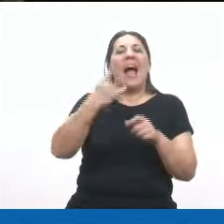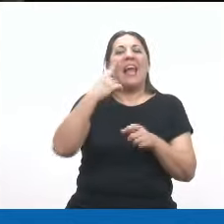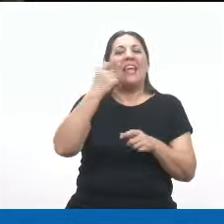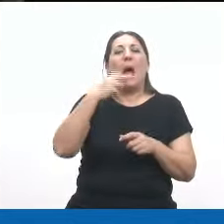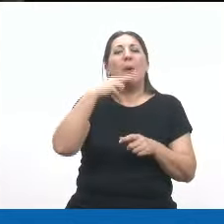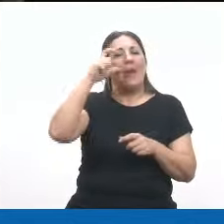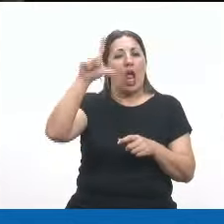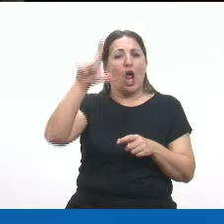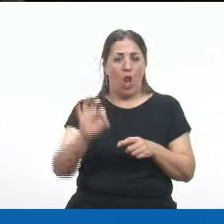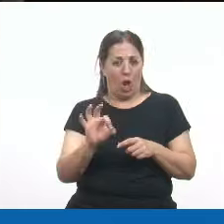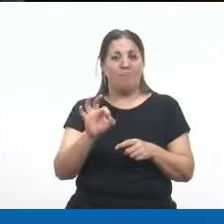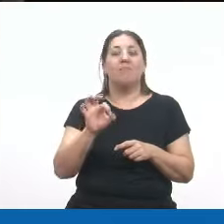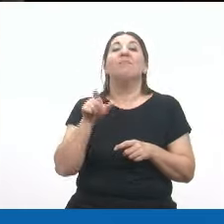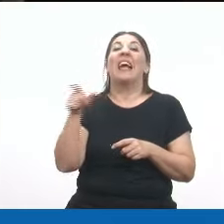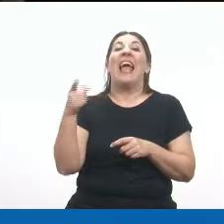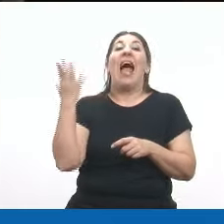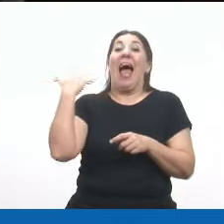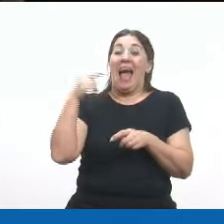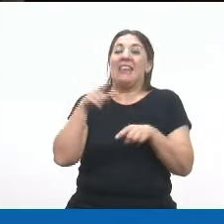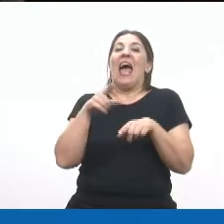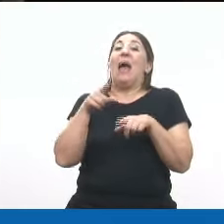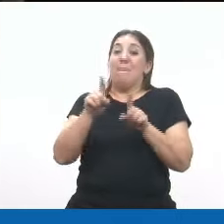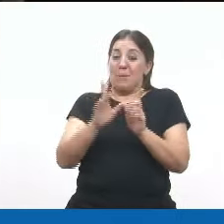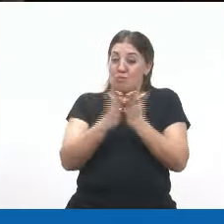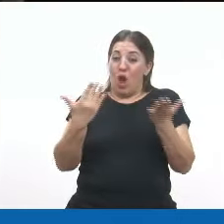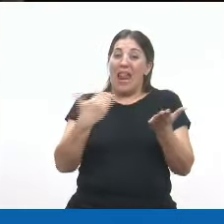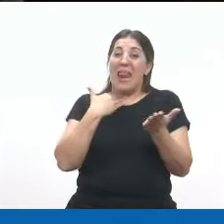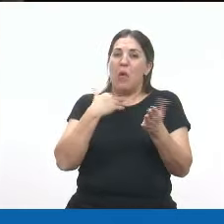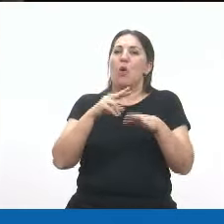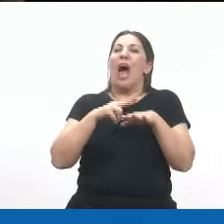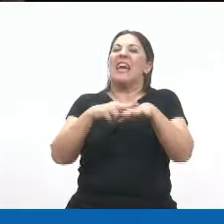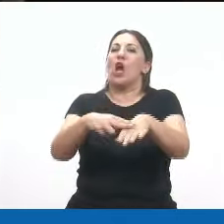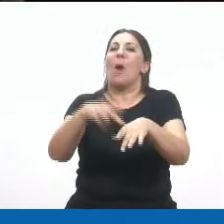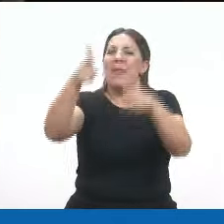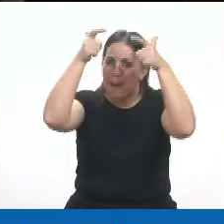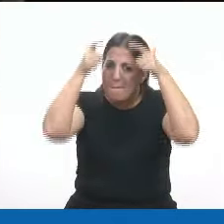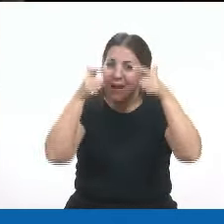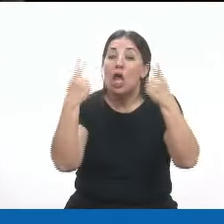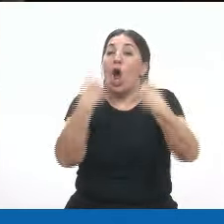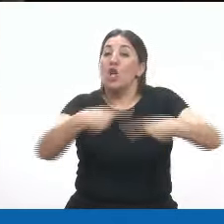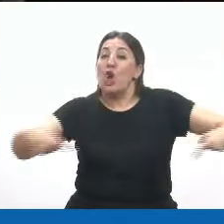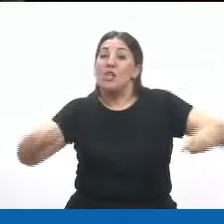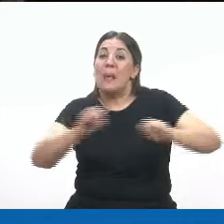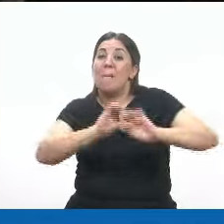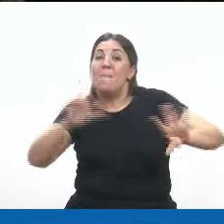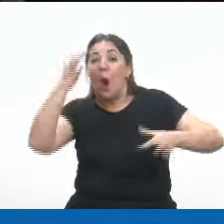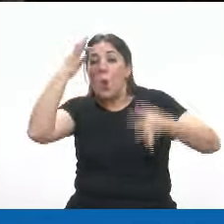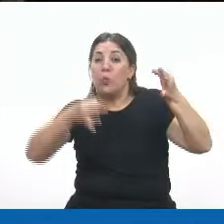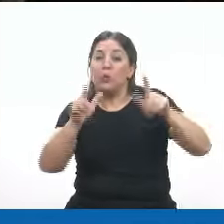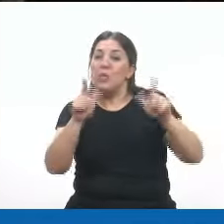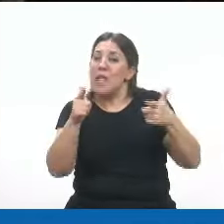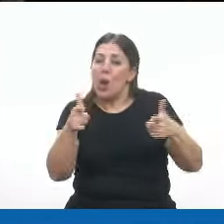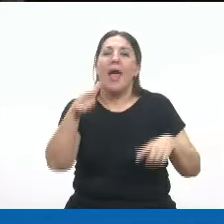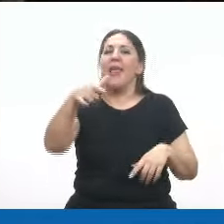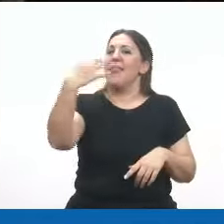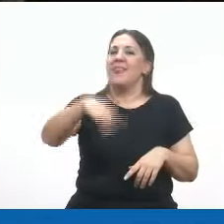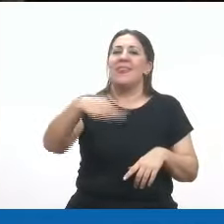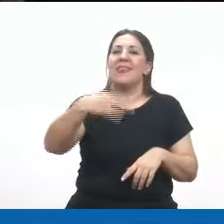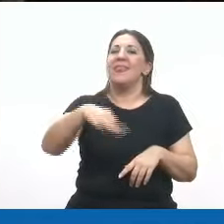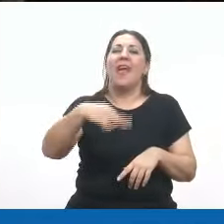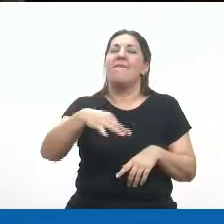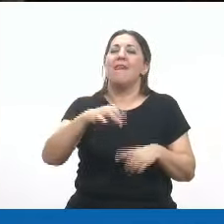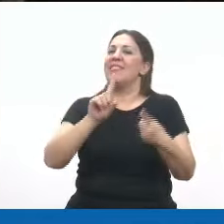recomienda al príncipe en su libro que las injusticias deben hacerse todas de una sola